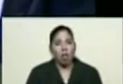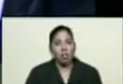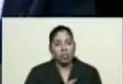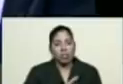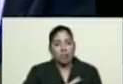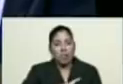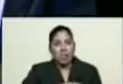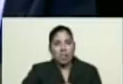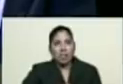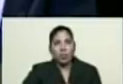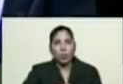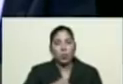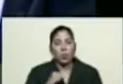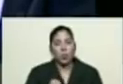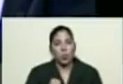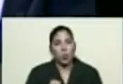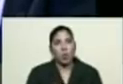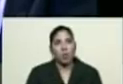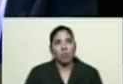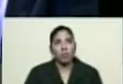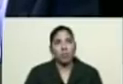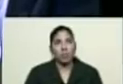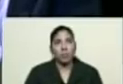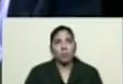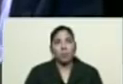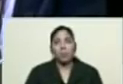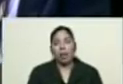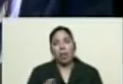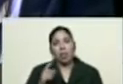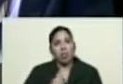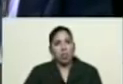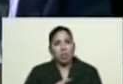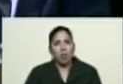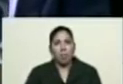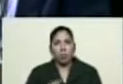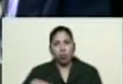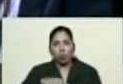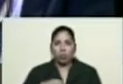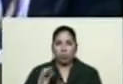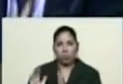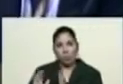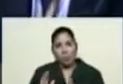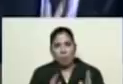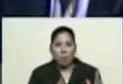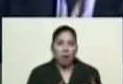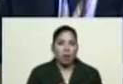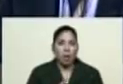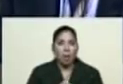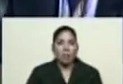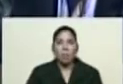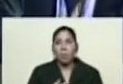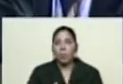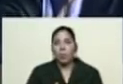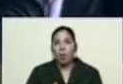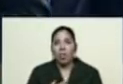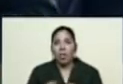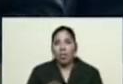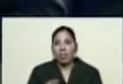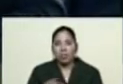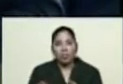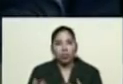el ser humano le dio por medirlo para podernos organizar, y es una ficción la medición del tiempo, pero cuando se repite una